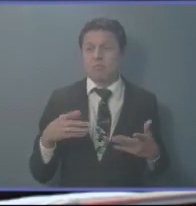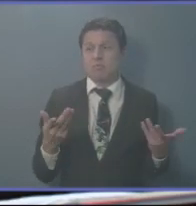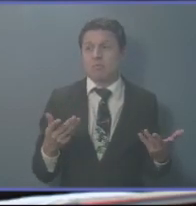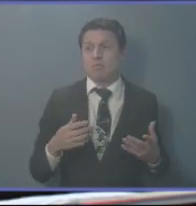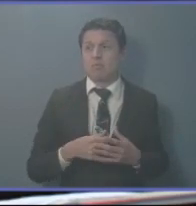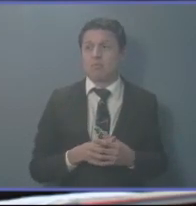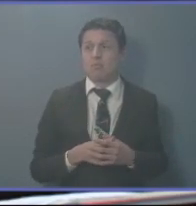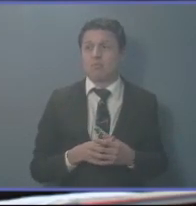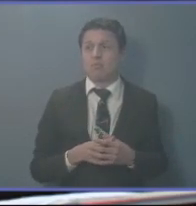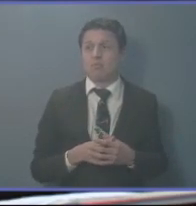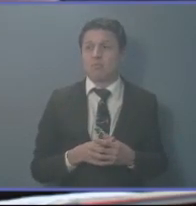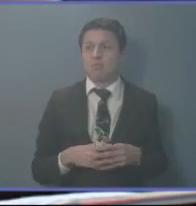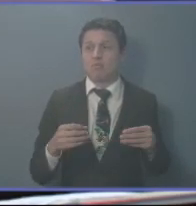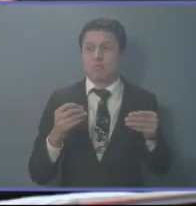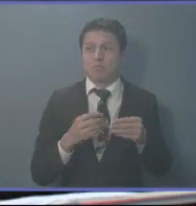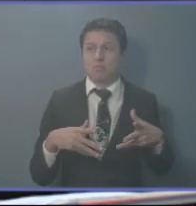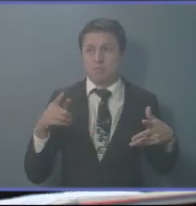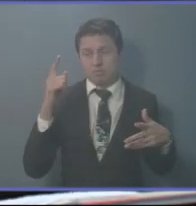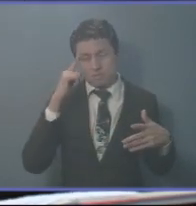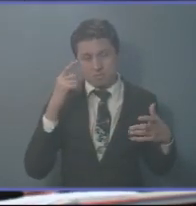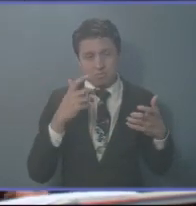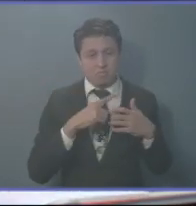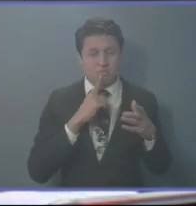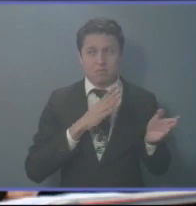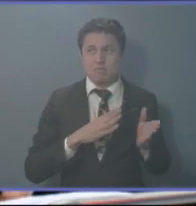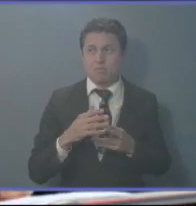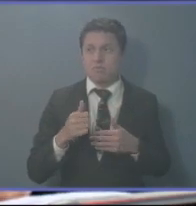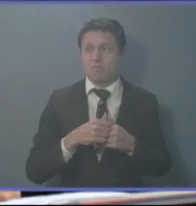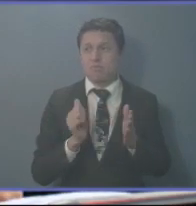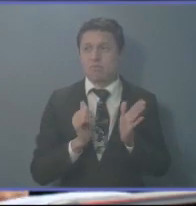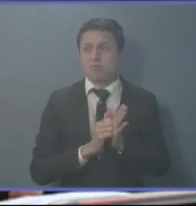se pierda el hilo y el orden de la plenaria.